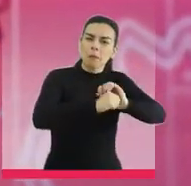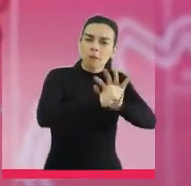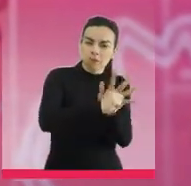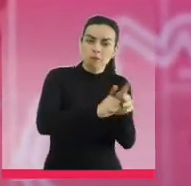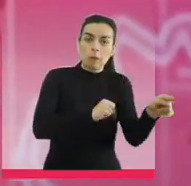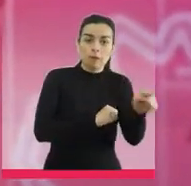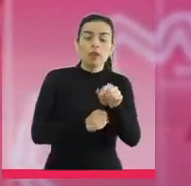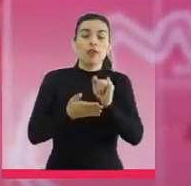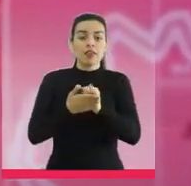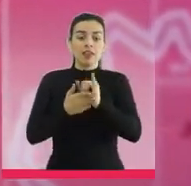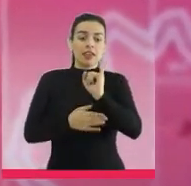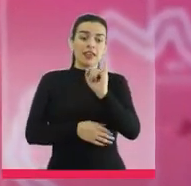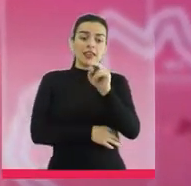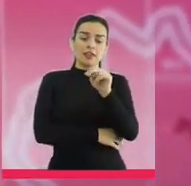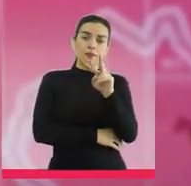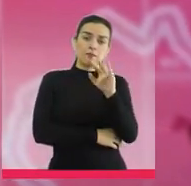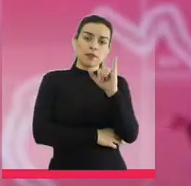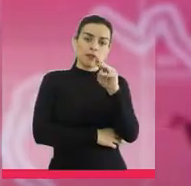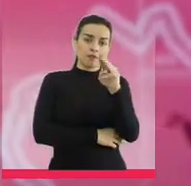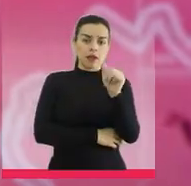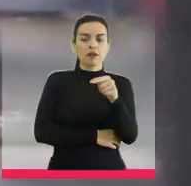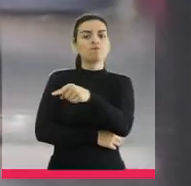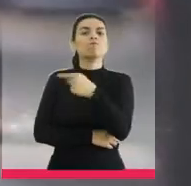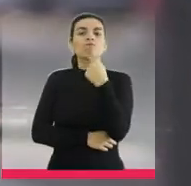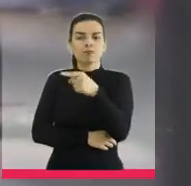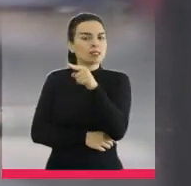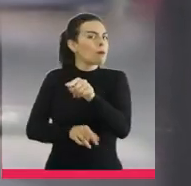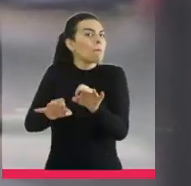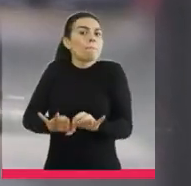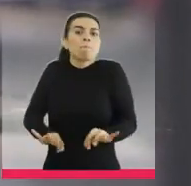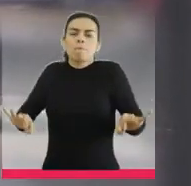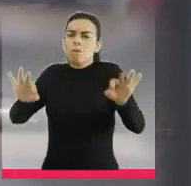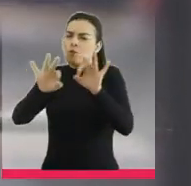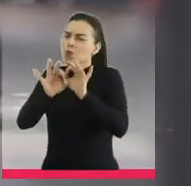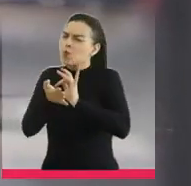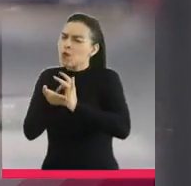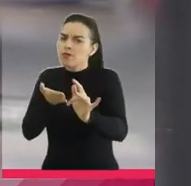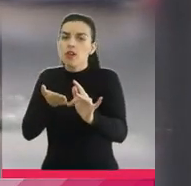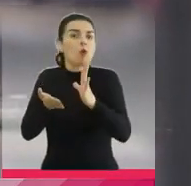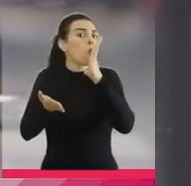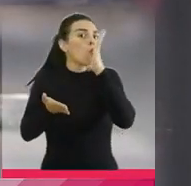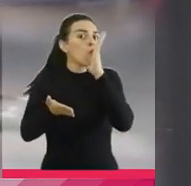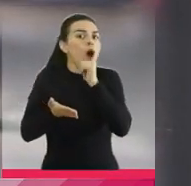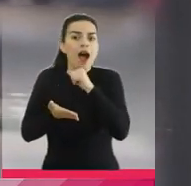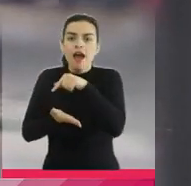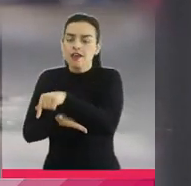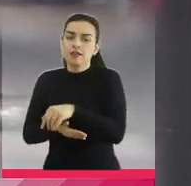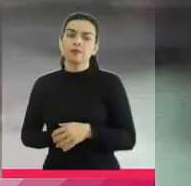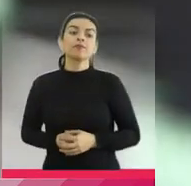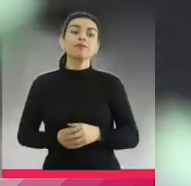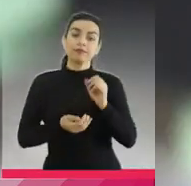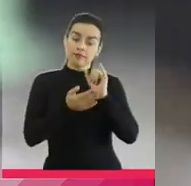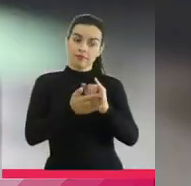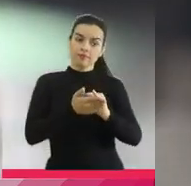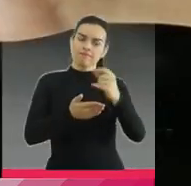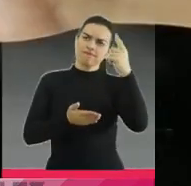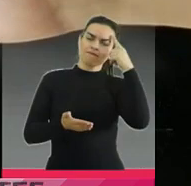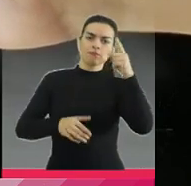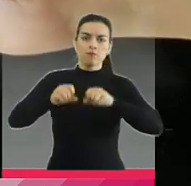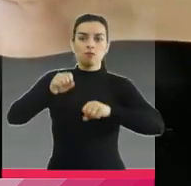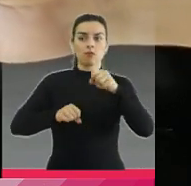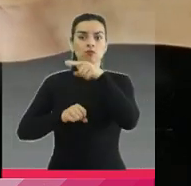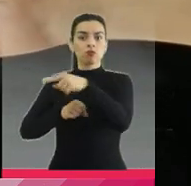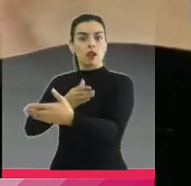como vitales no disponibles ante la alerta de una posible escasez de sedantes emitida por la sociedad colombiana